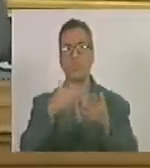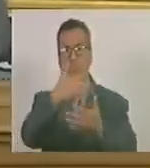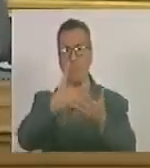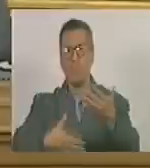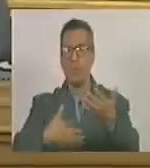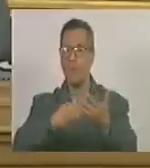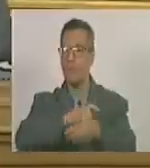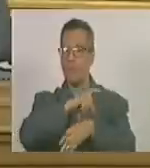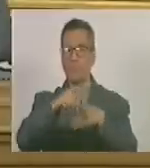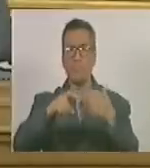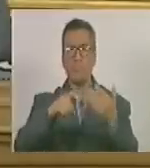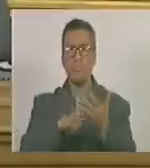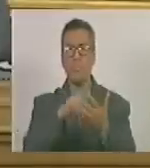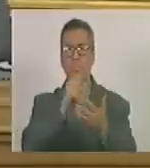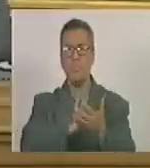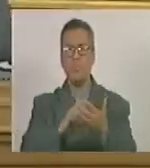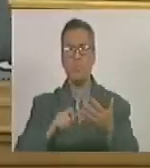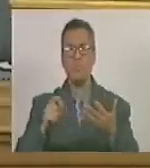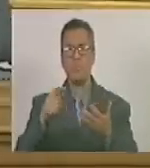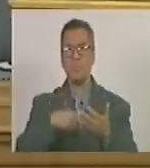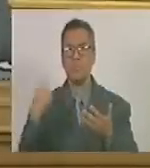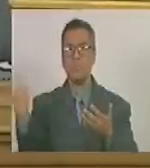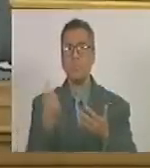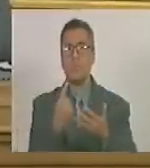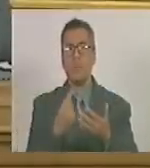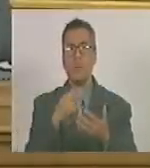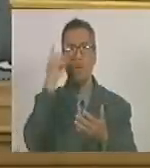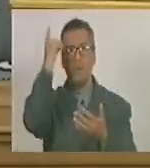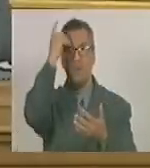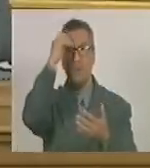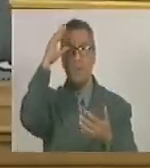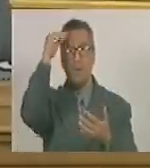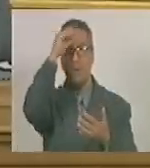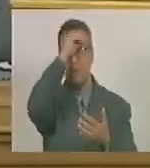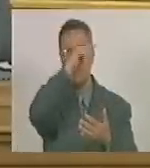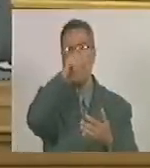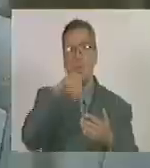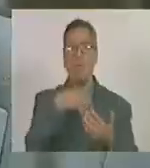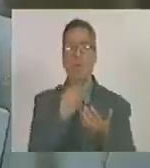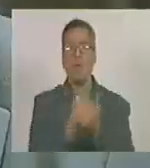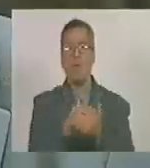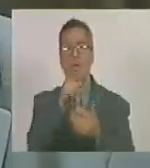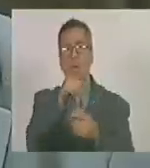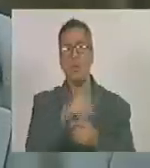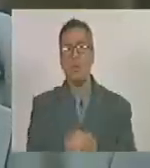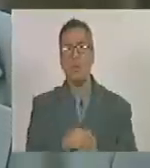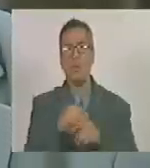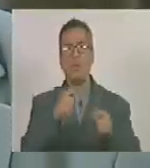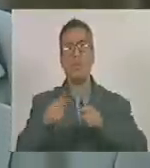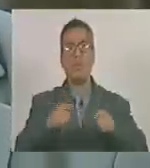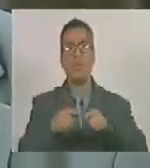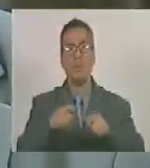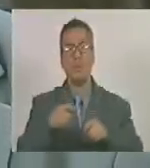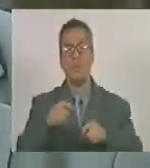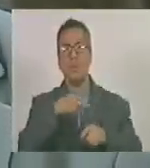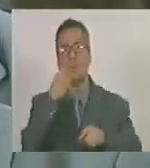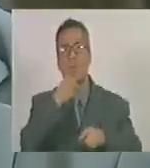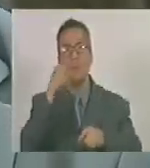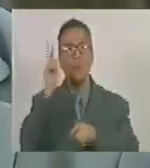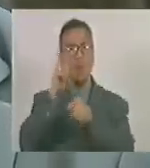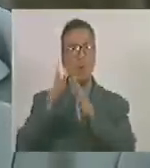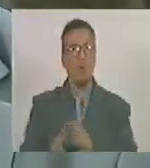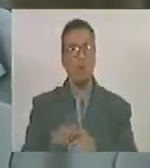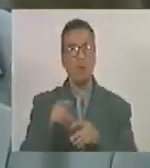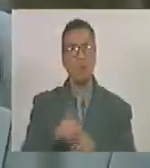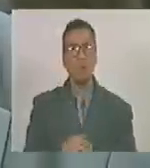expediente completo que viene desde Donald Trump hasta aquellos activistas políticos venezolanos que